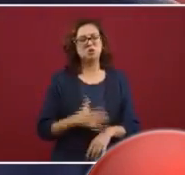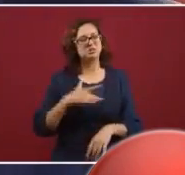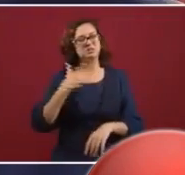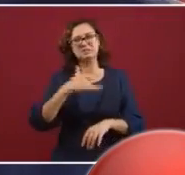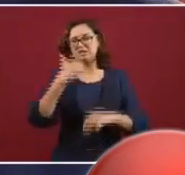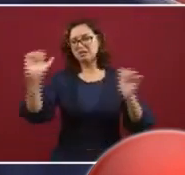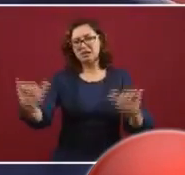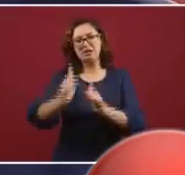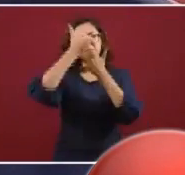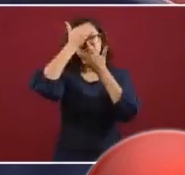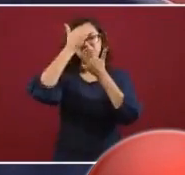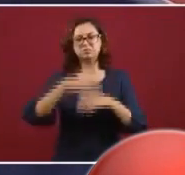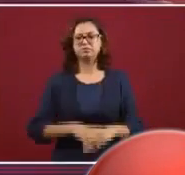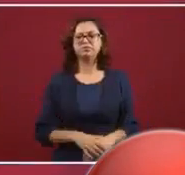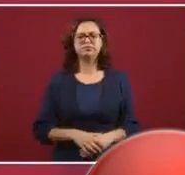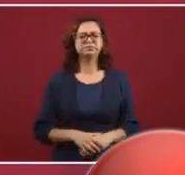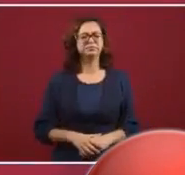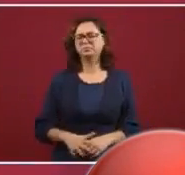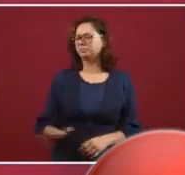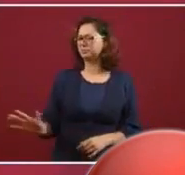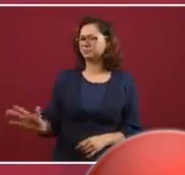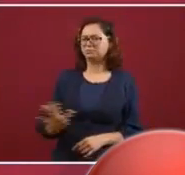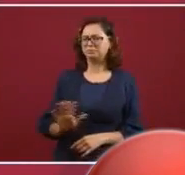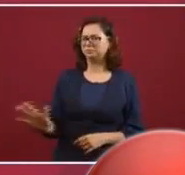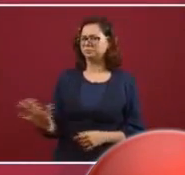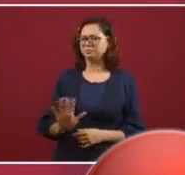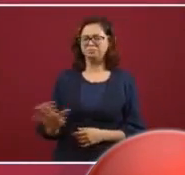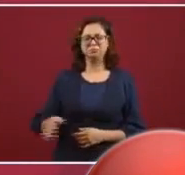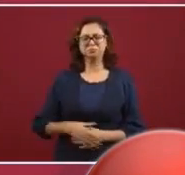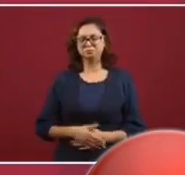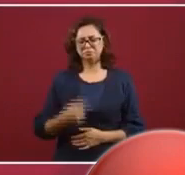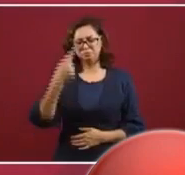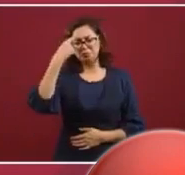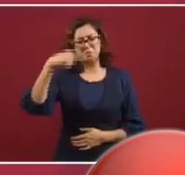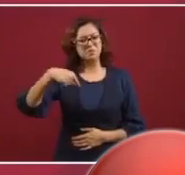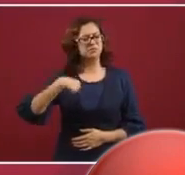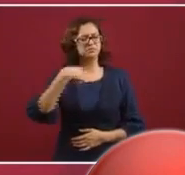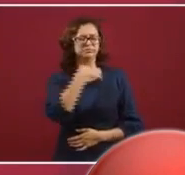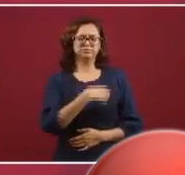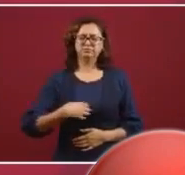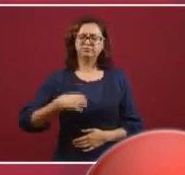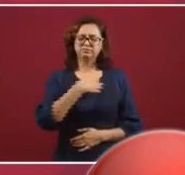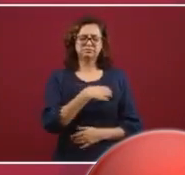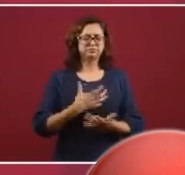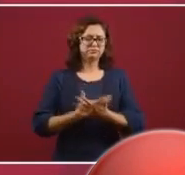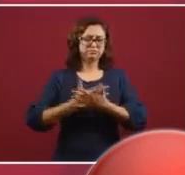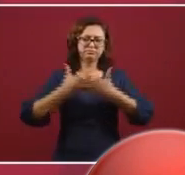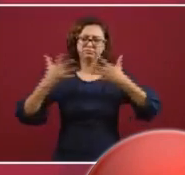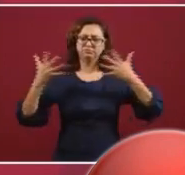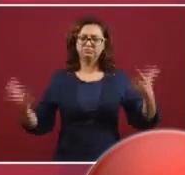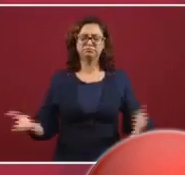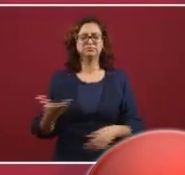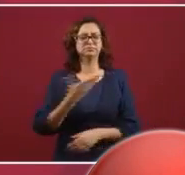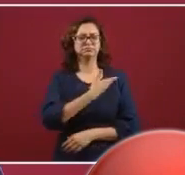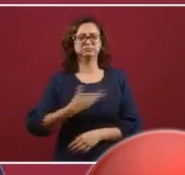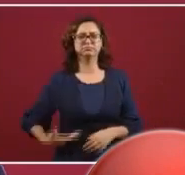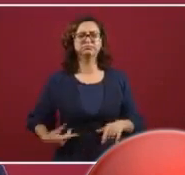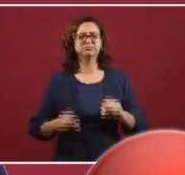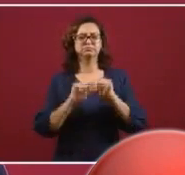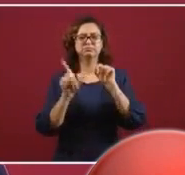mí una dicha enorme ser presidente de México y lo más importante,